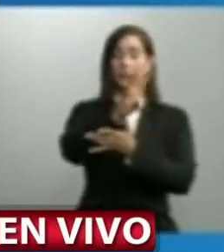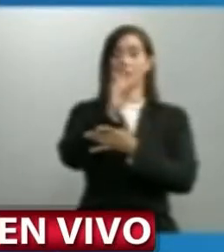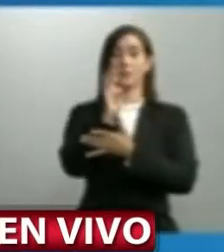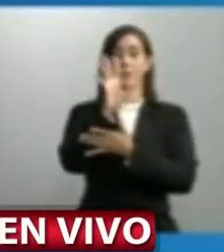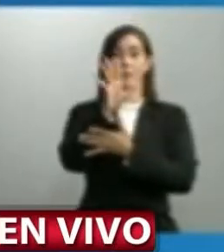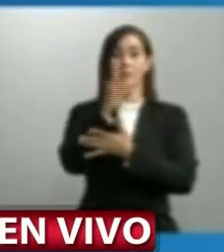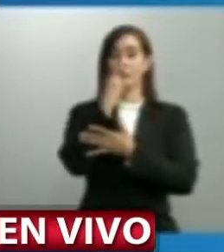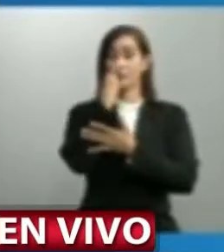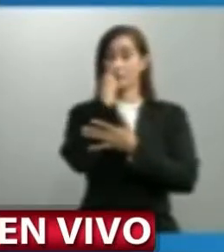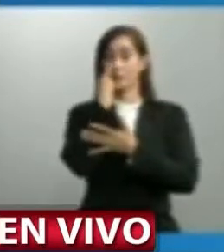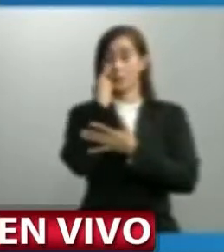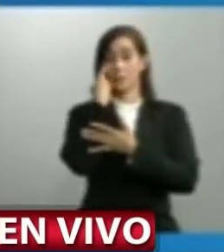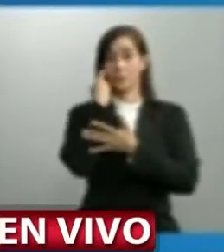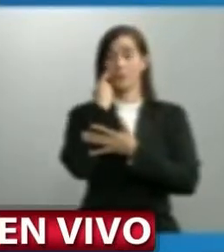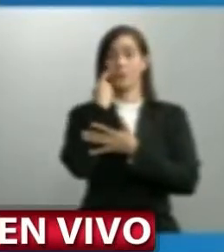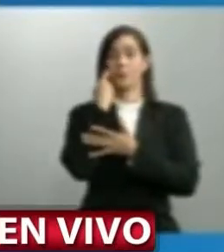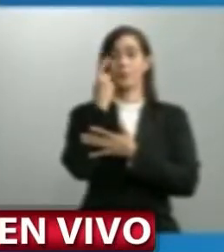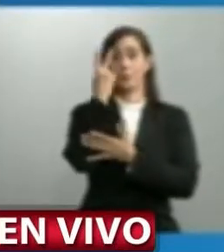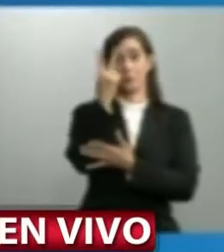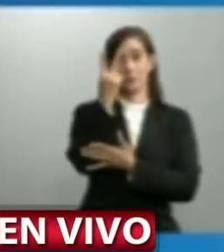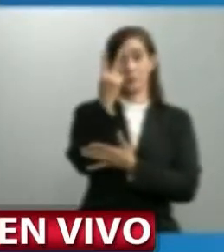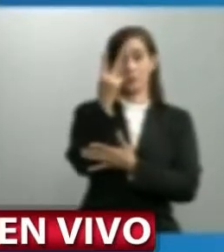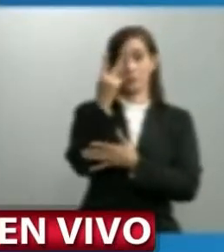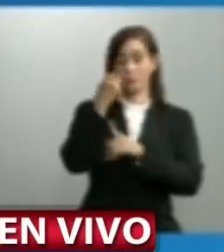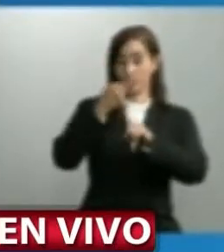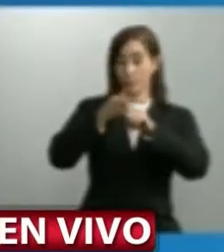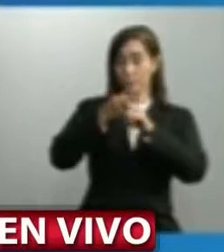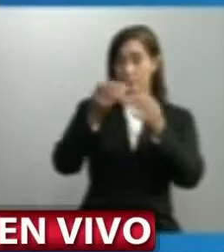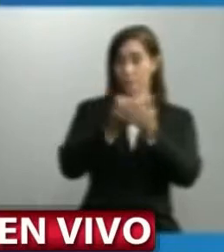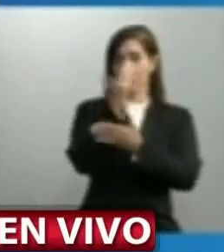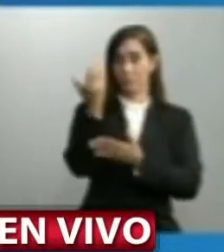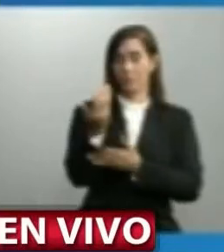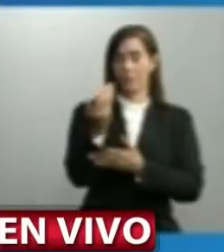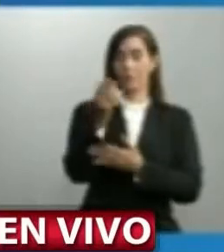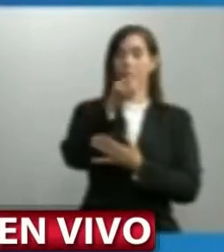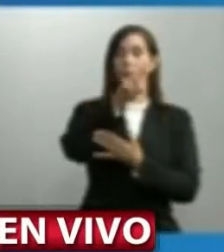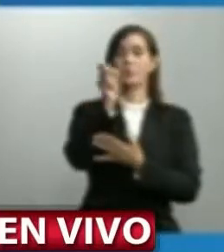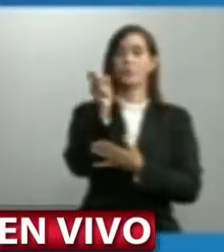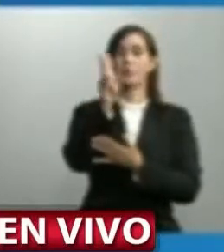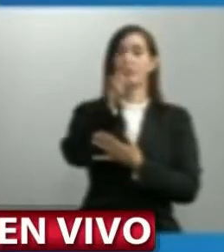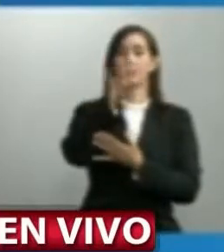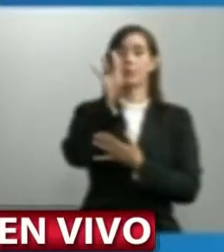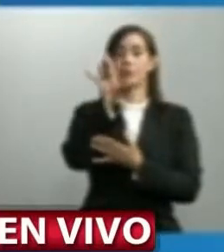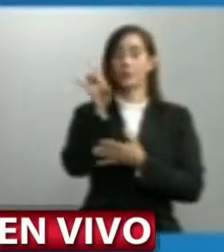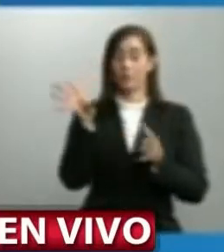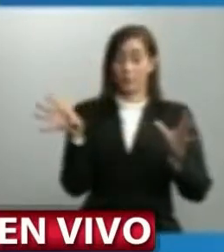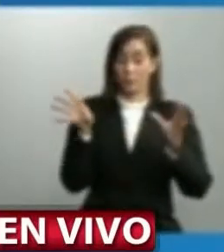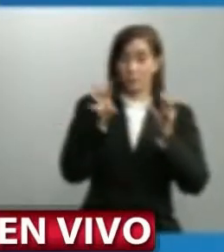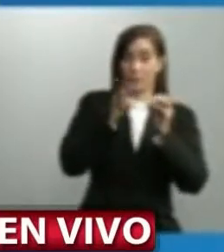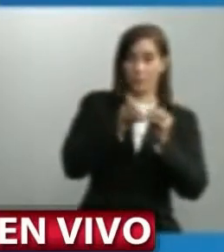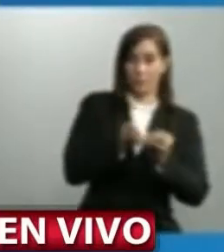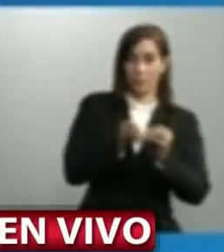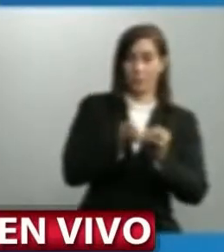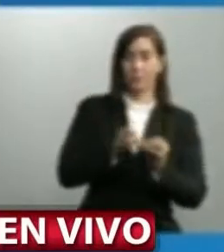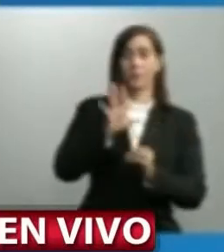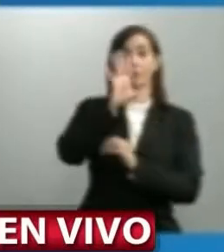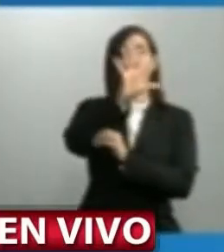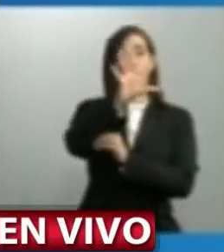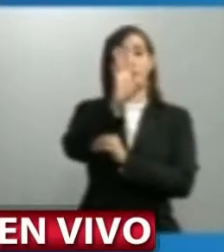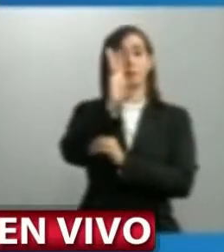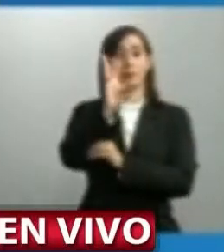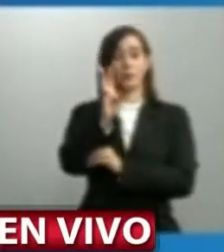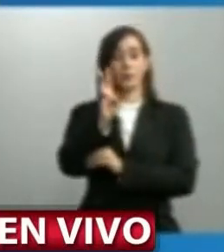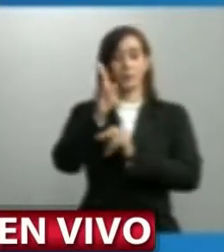1,065 pruebas realizadas, 2 casos nuevos, 128 acumulados,